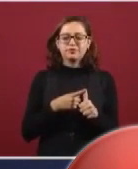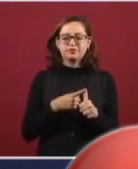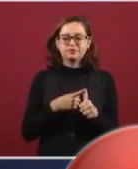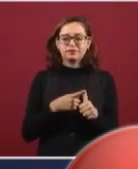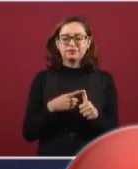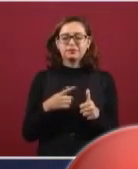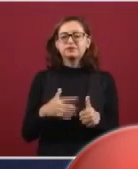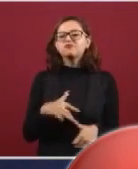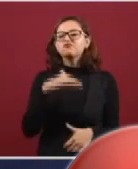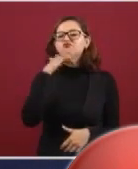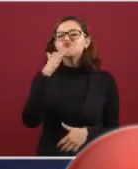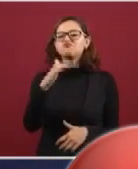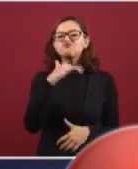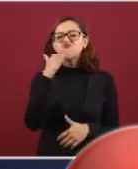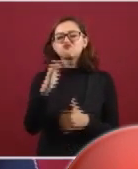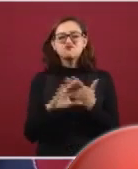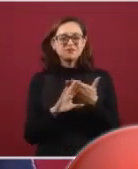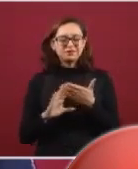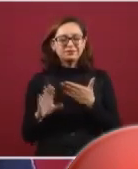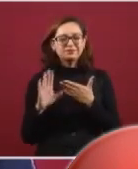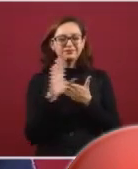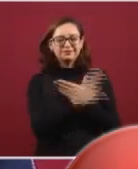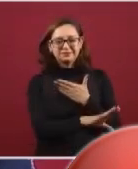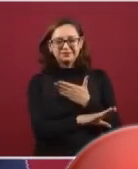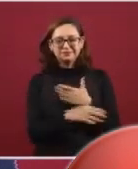acabar con la corrupción.